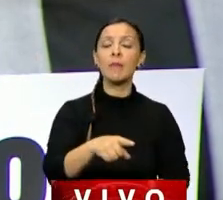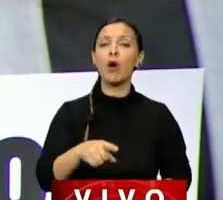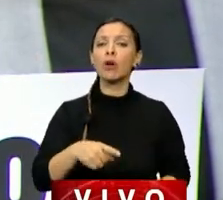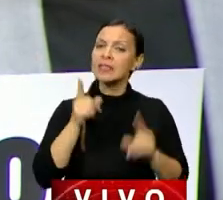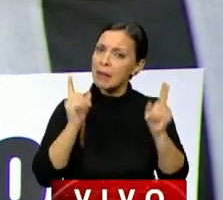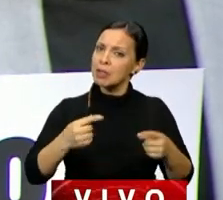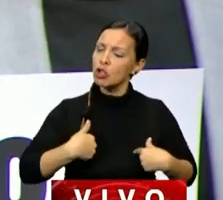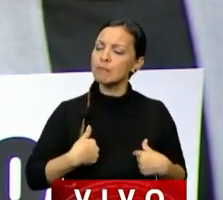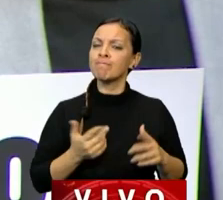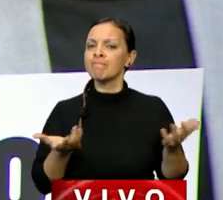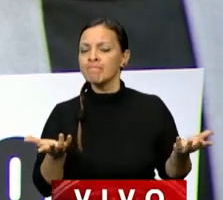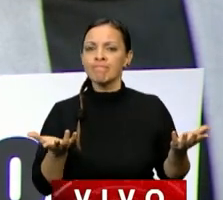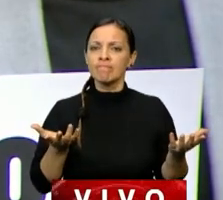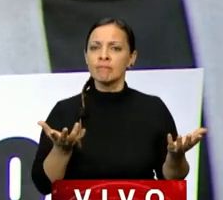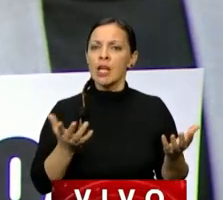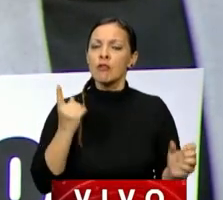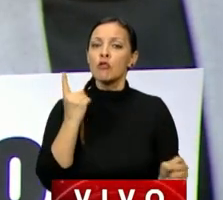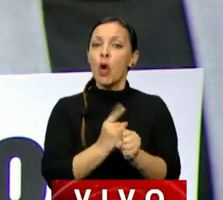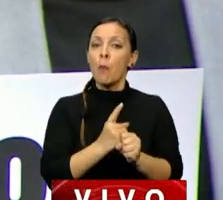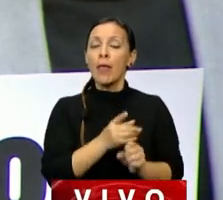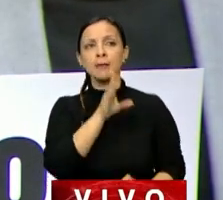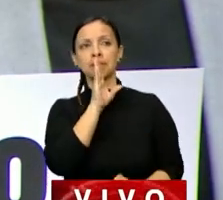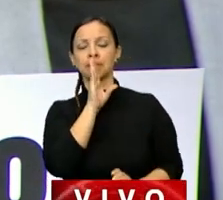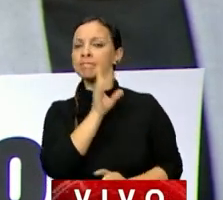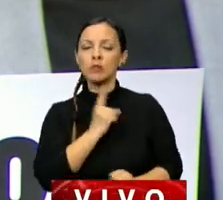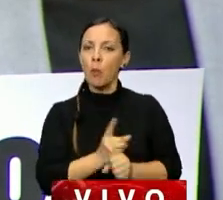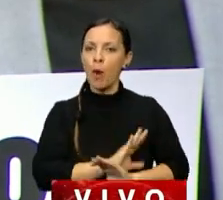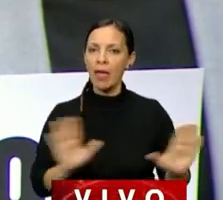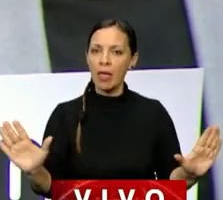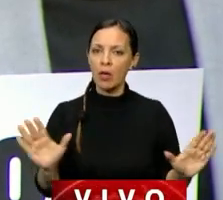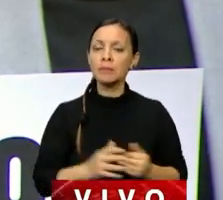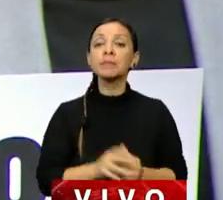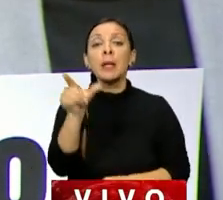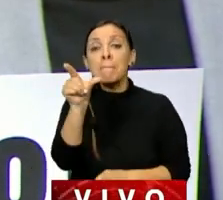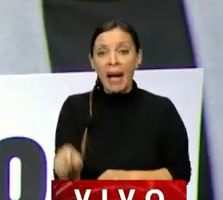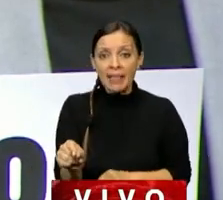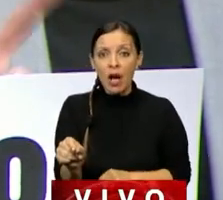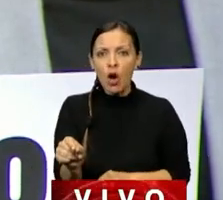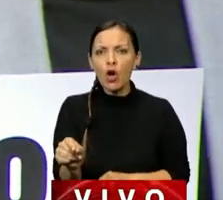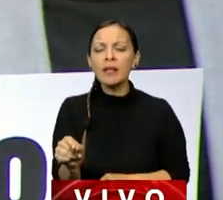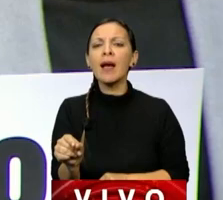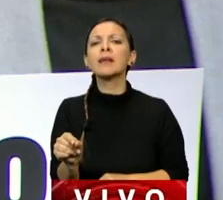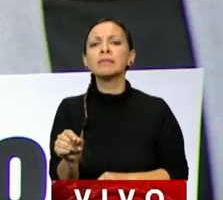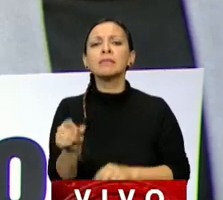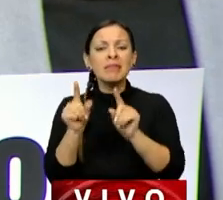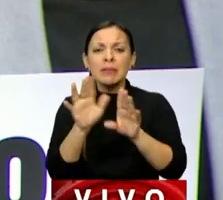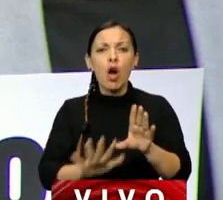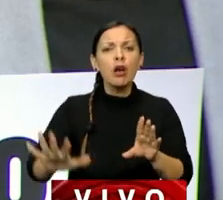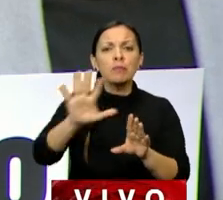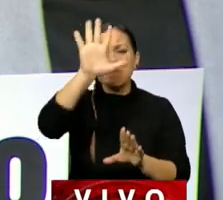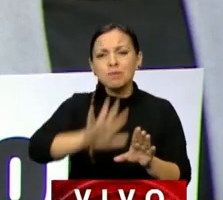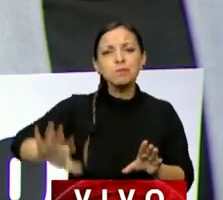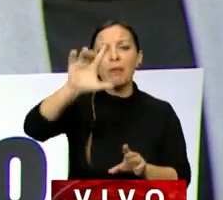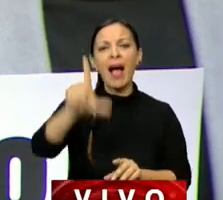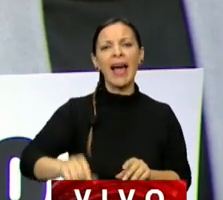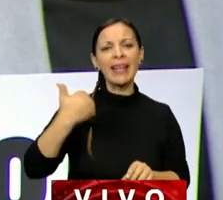puedo tampoco no responder. La Patagonia, como el conjunto del territorio